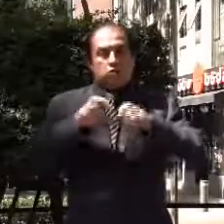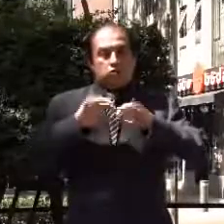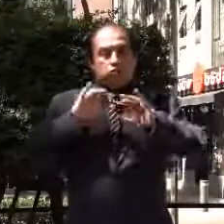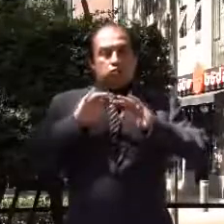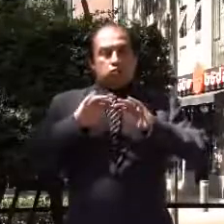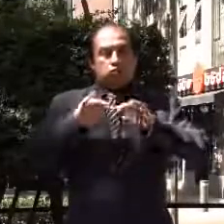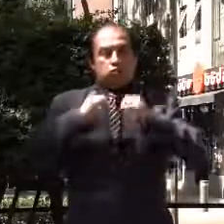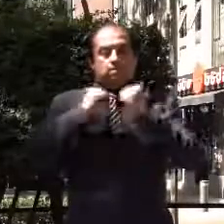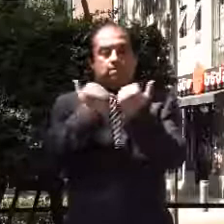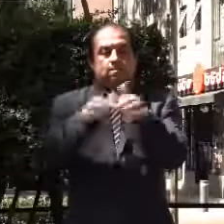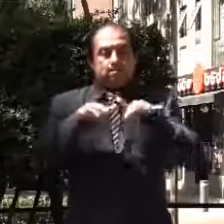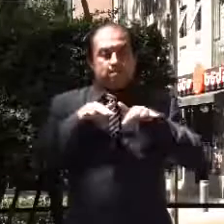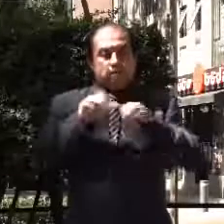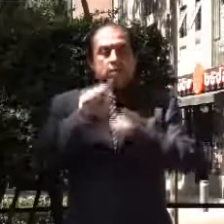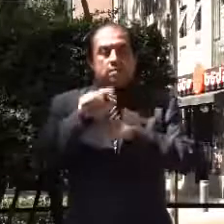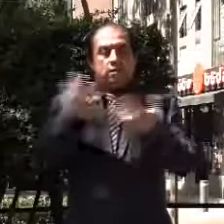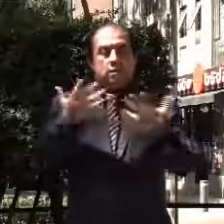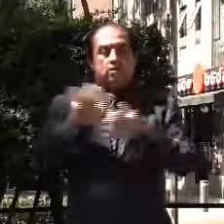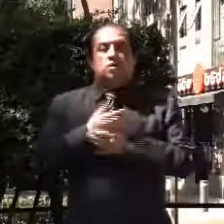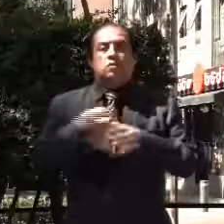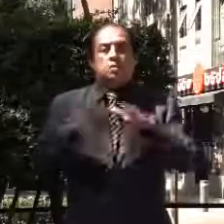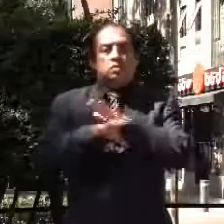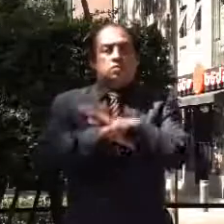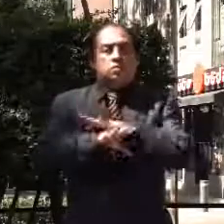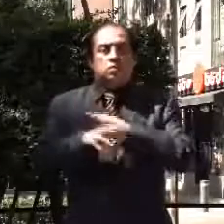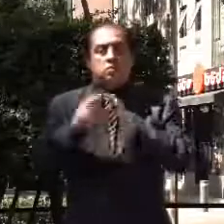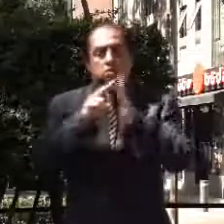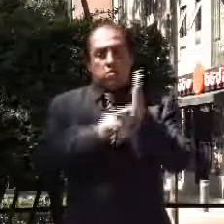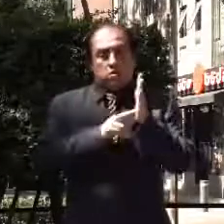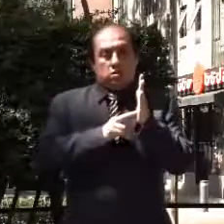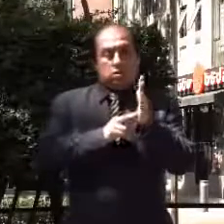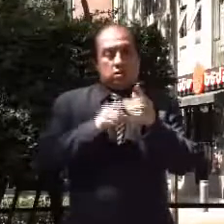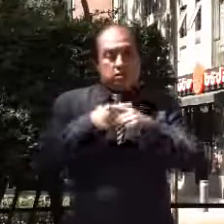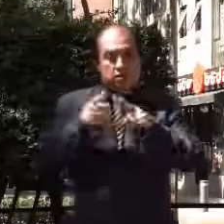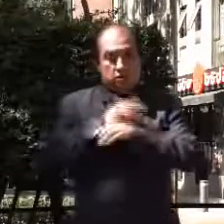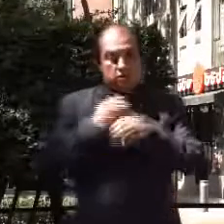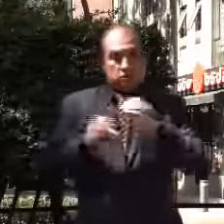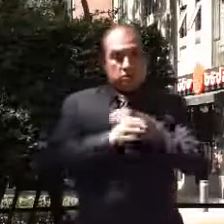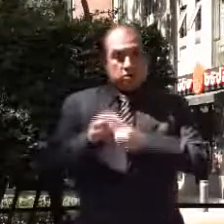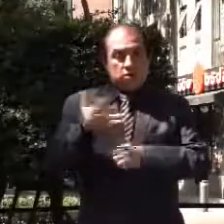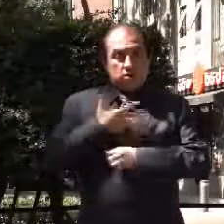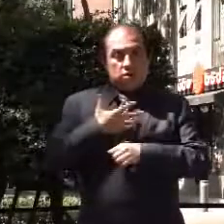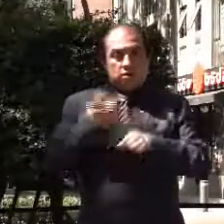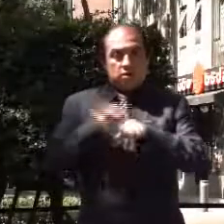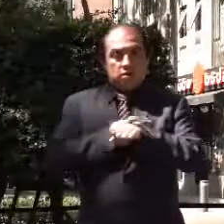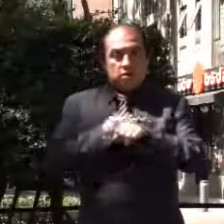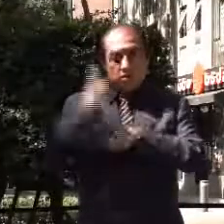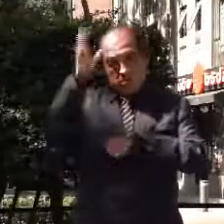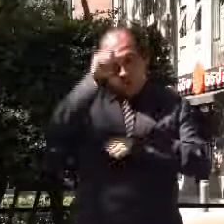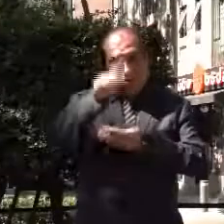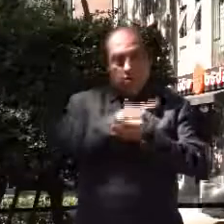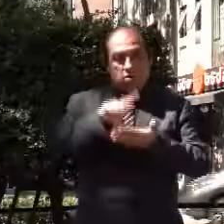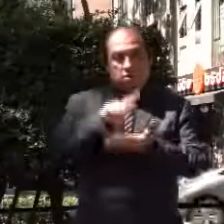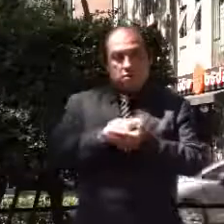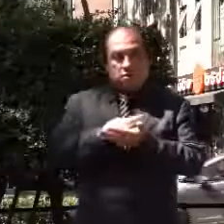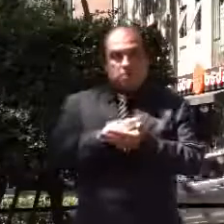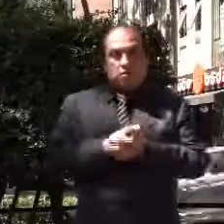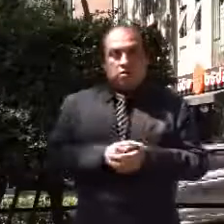determinar inclusive los cambios en el estatuto, varias cosas que tienen que ocurrir de acuerdo con la ley, y